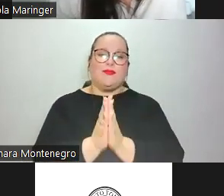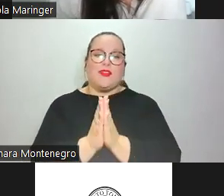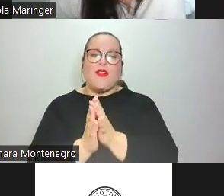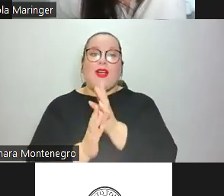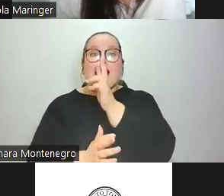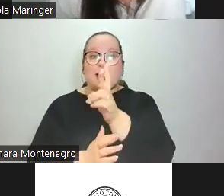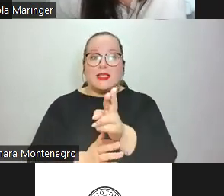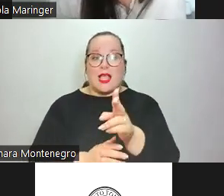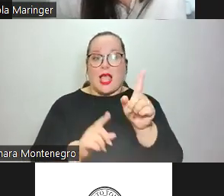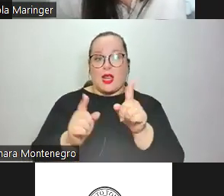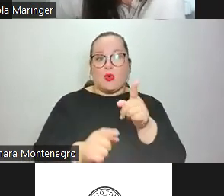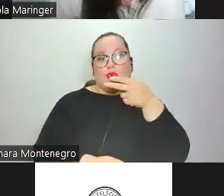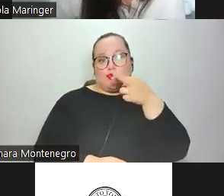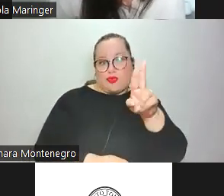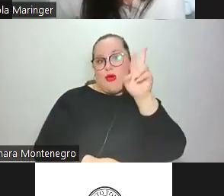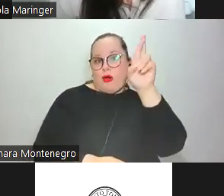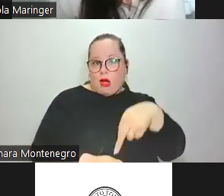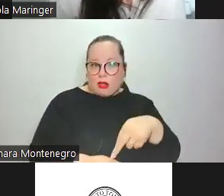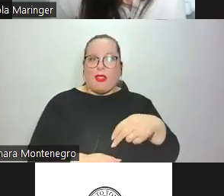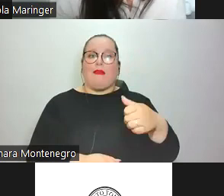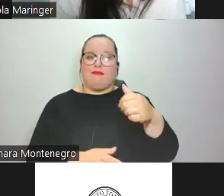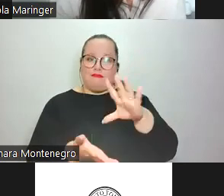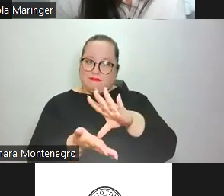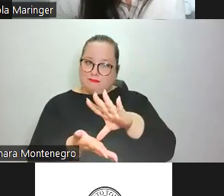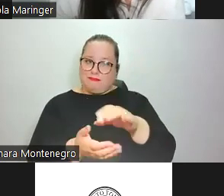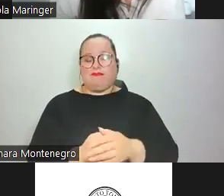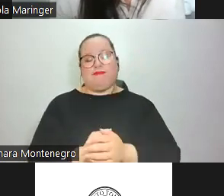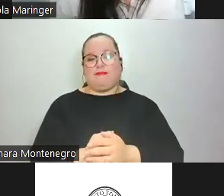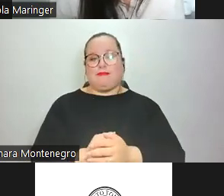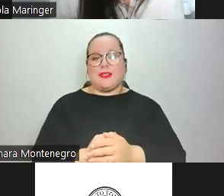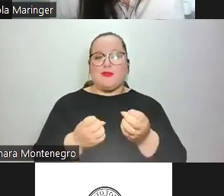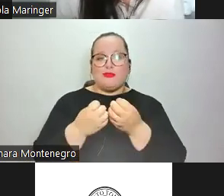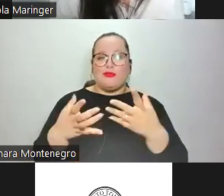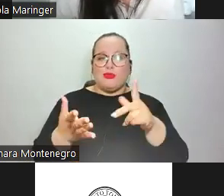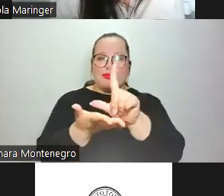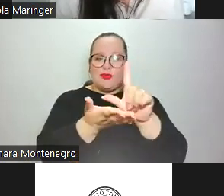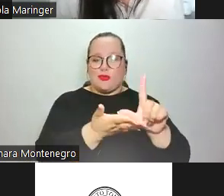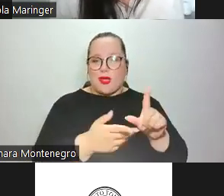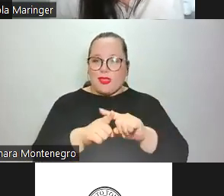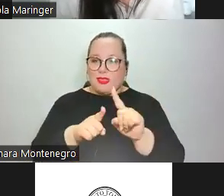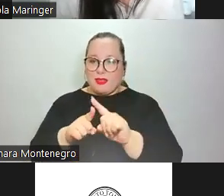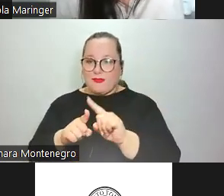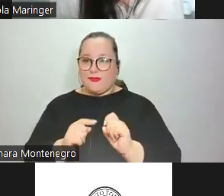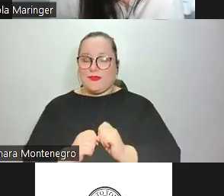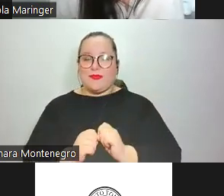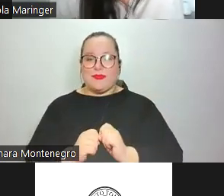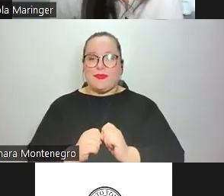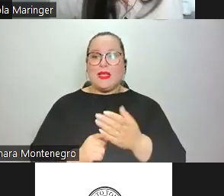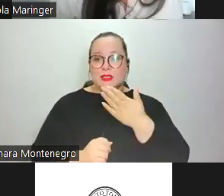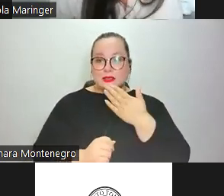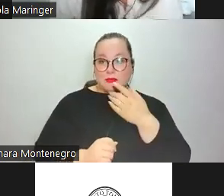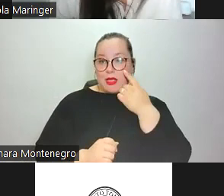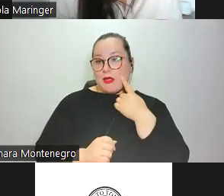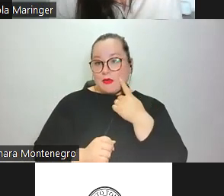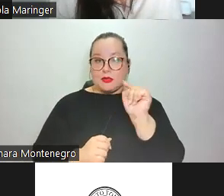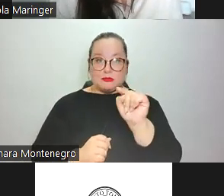el sur y en el norte del país. Sí, es cierto, tenemos muy variados lugares, pero Sí. además saber si son de la